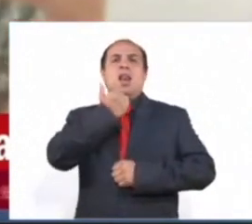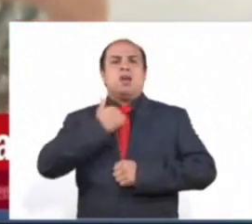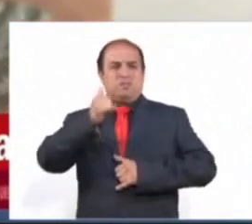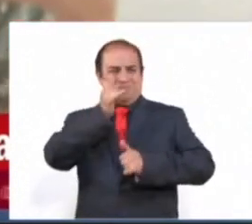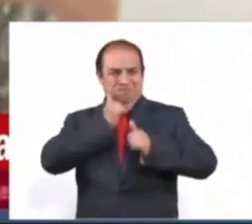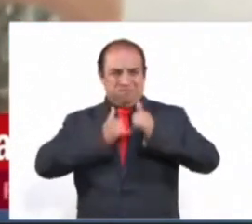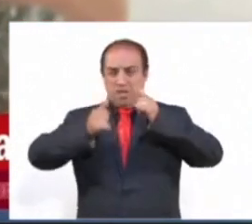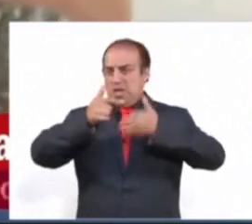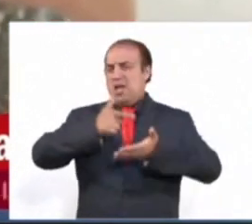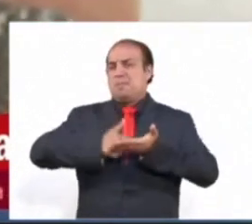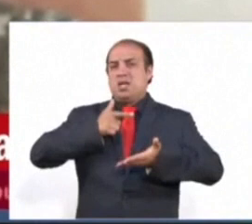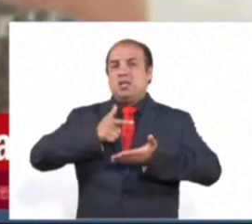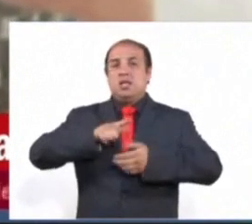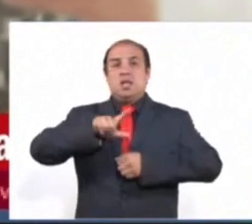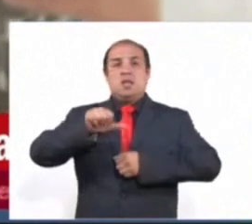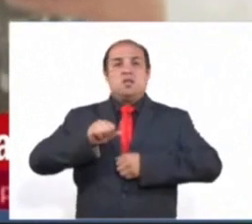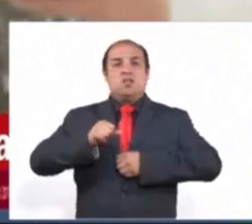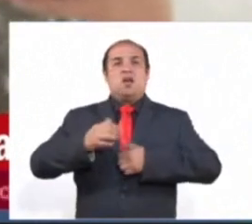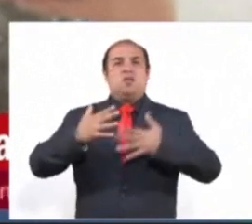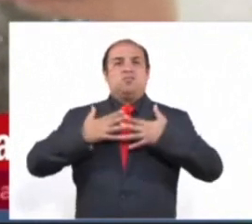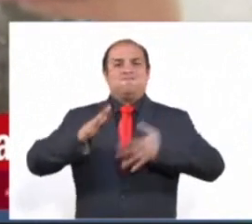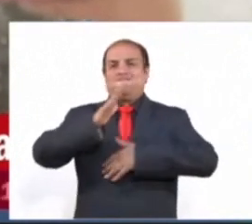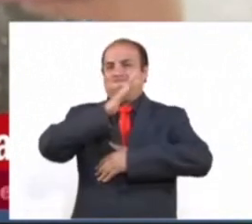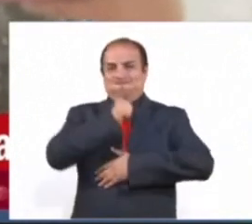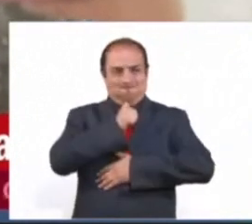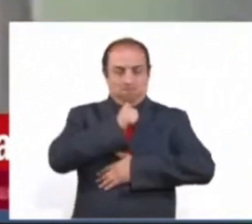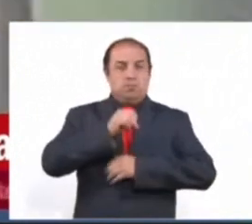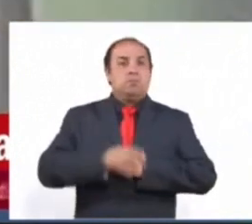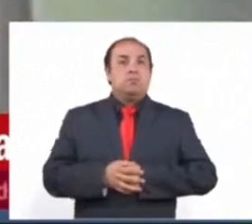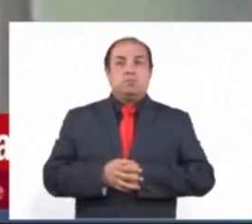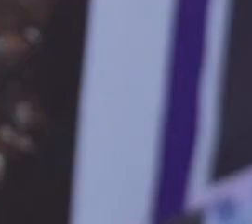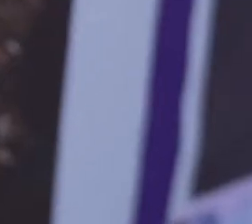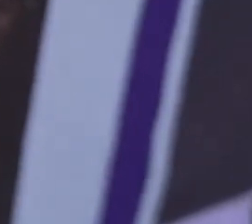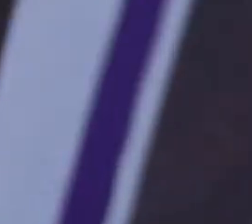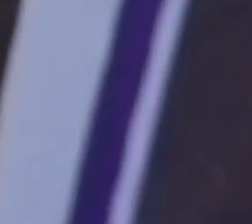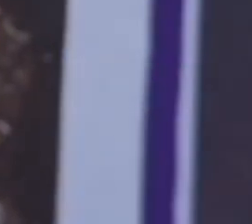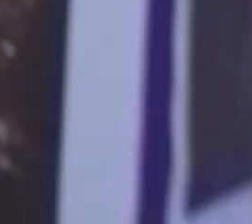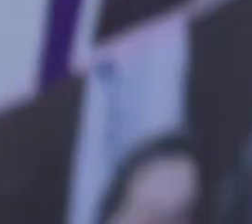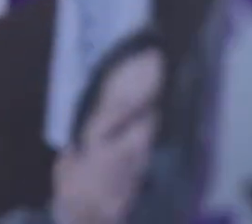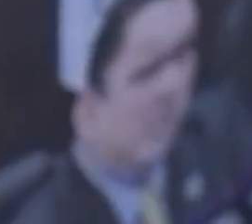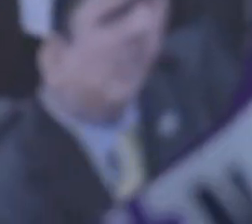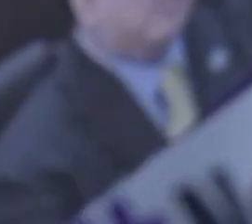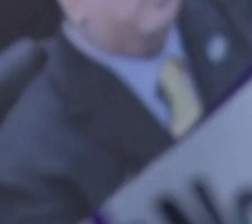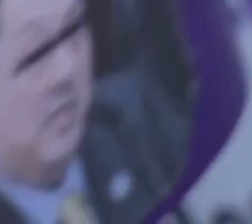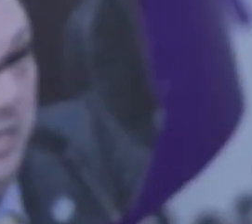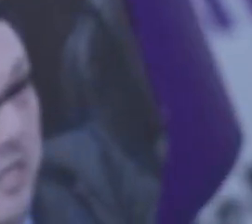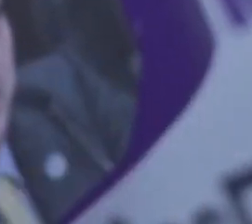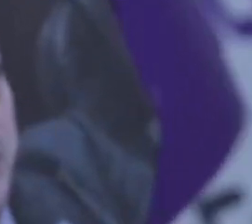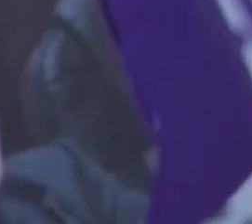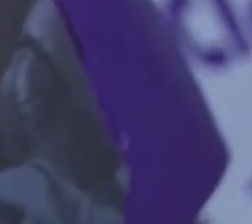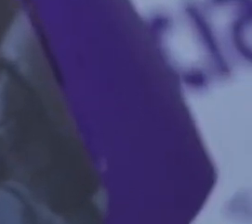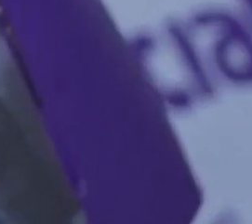de intoxicación etílica sin embargo una segunda autopsia realizada por la fiscalía de la capital determinó que la joven murió de un trauma